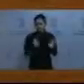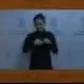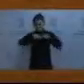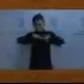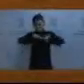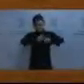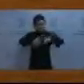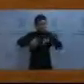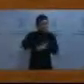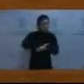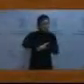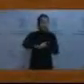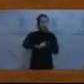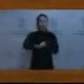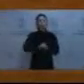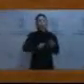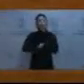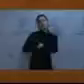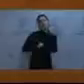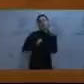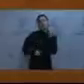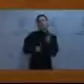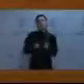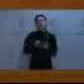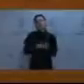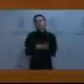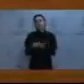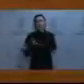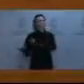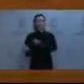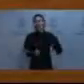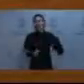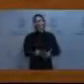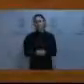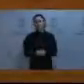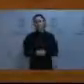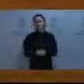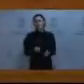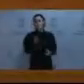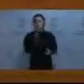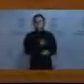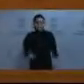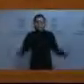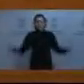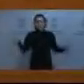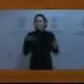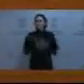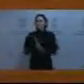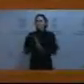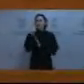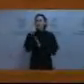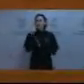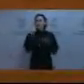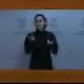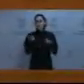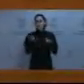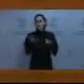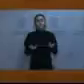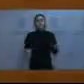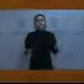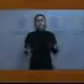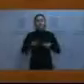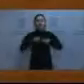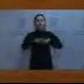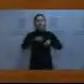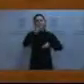sus 3 directores técnicos, fueron denegadas. Fueron denegadas por silencio, sin ninguna explicación. Pero ya no lo que lo digan los